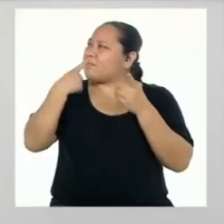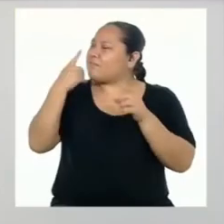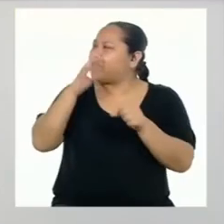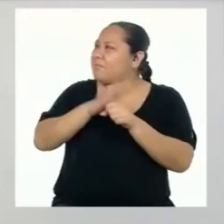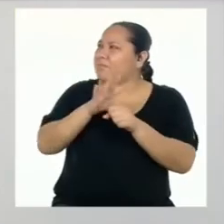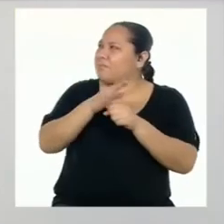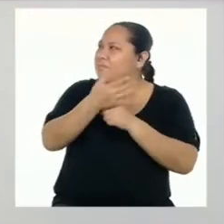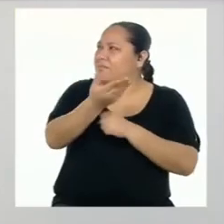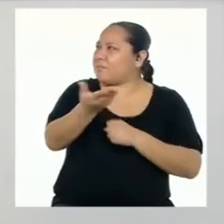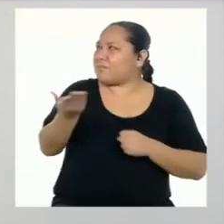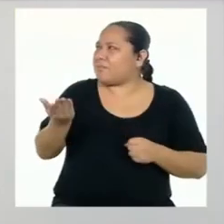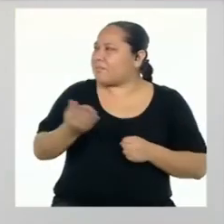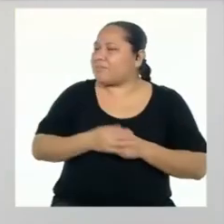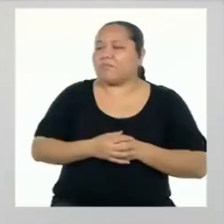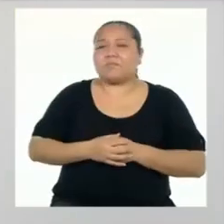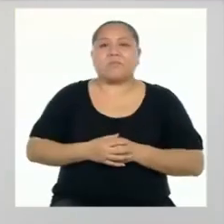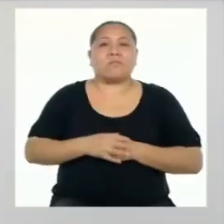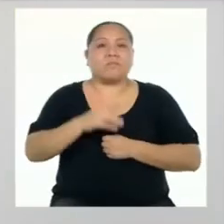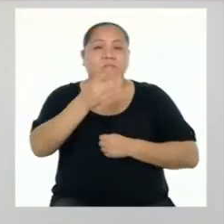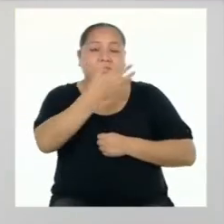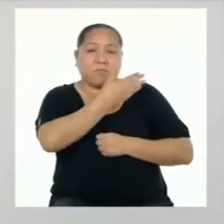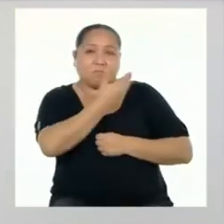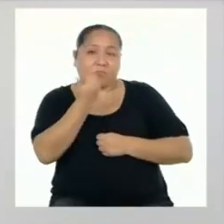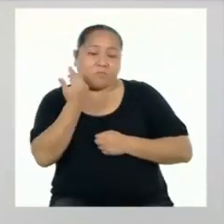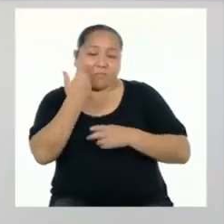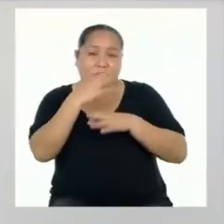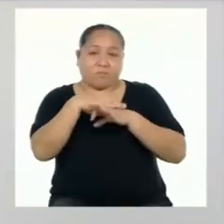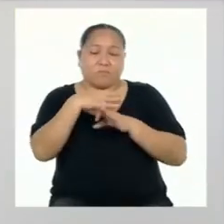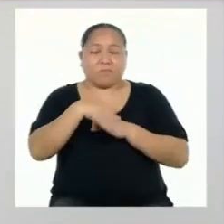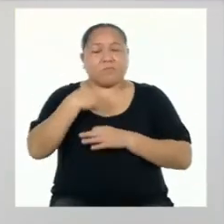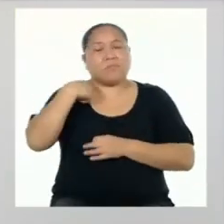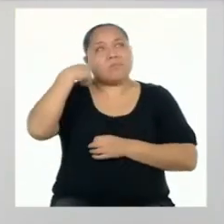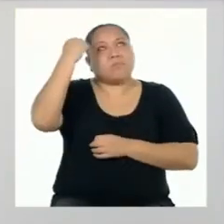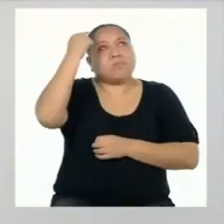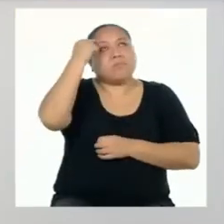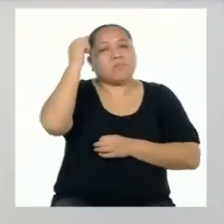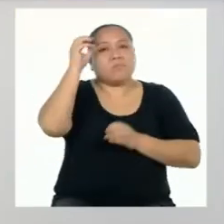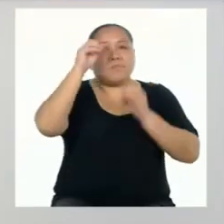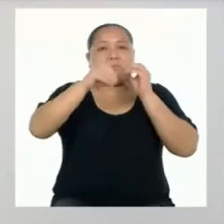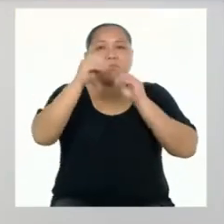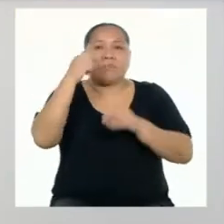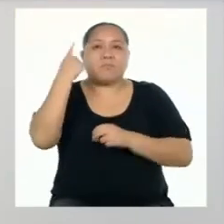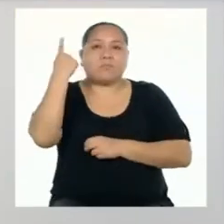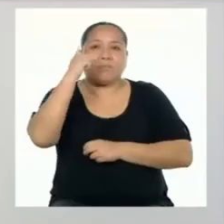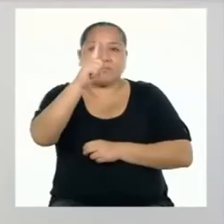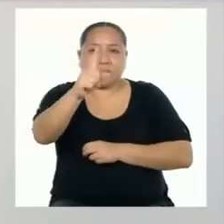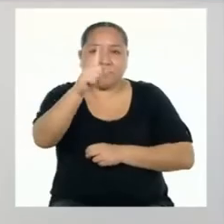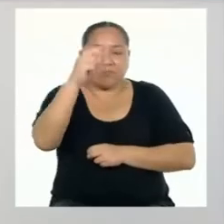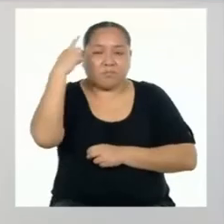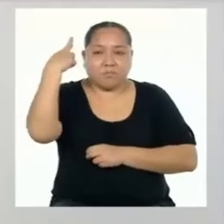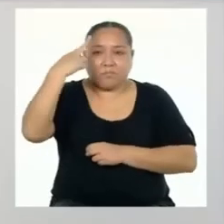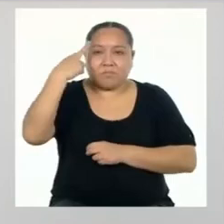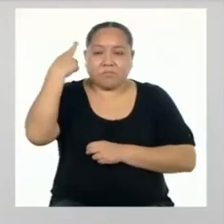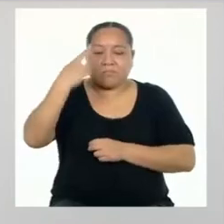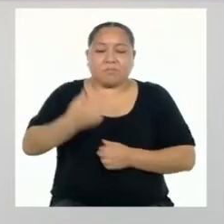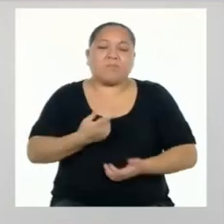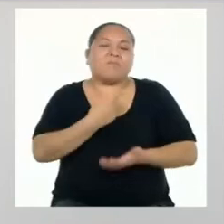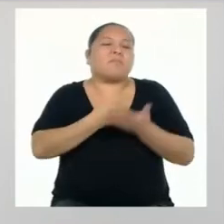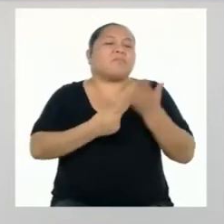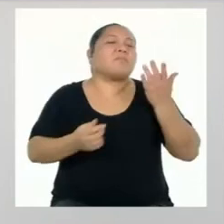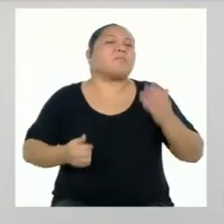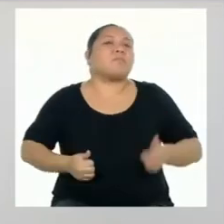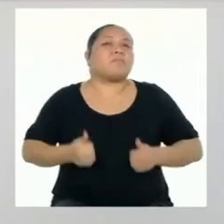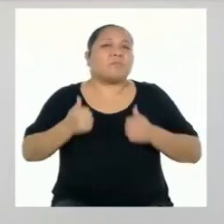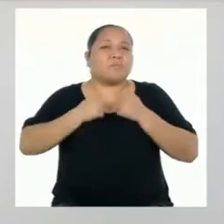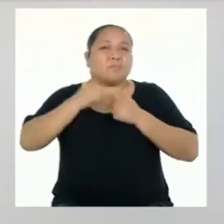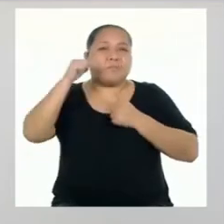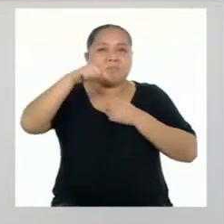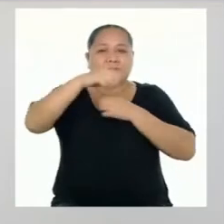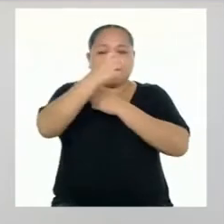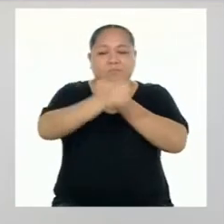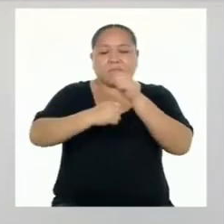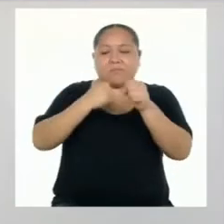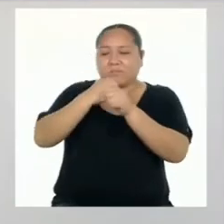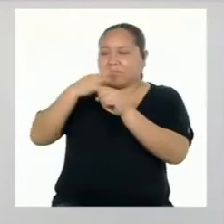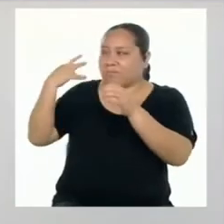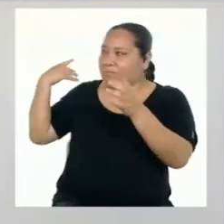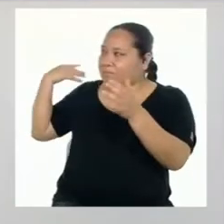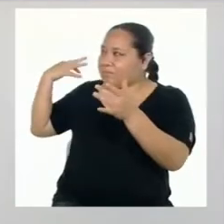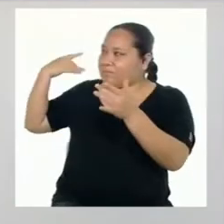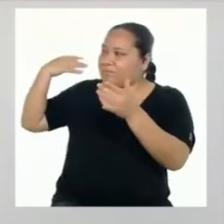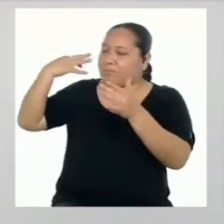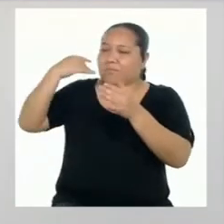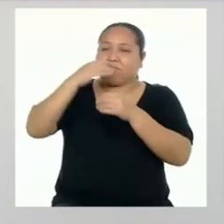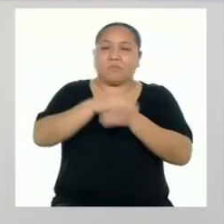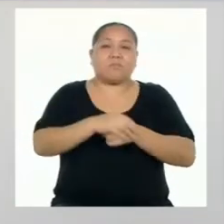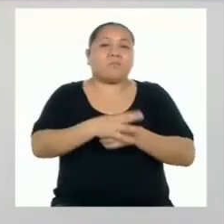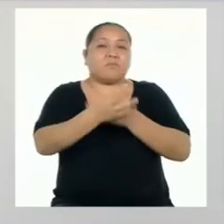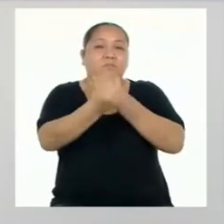profesora? La mejor manera que se me ocurre es plantear una reflexión sobre nuestras vivencias en este año, Yanira.